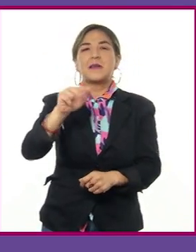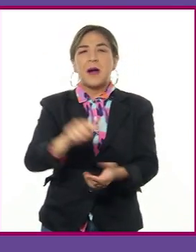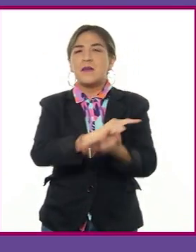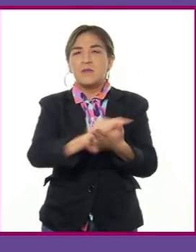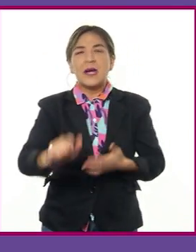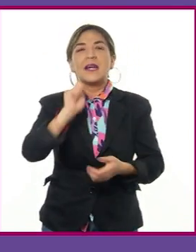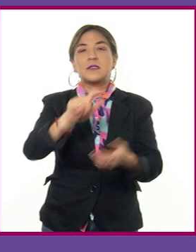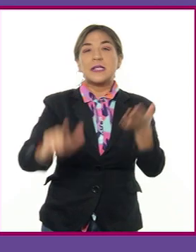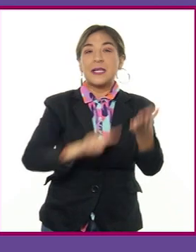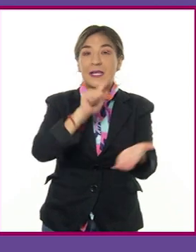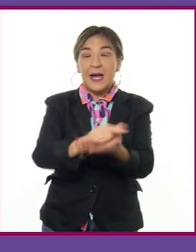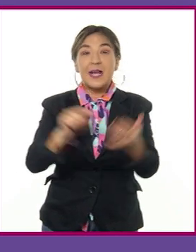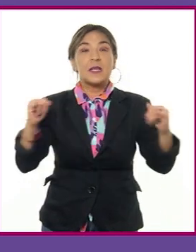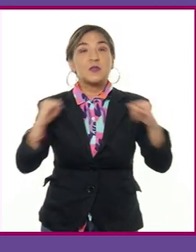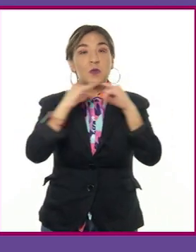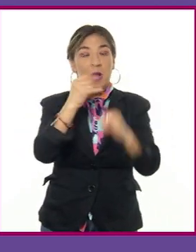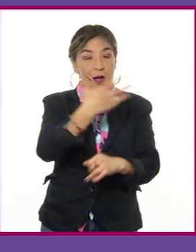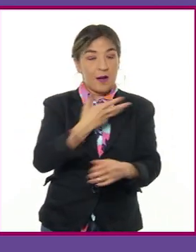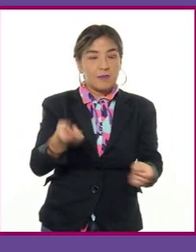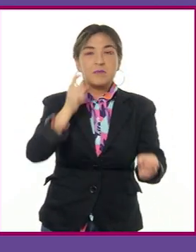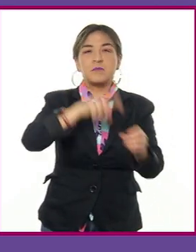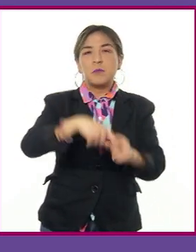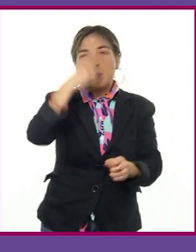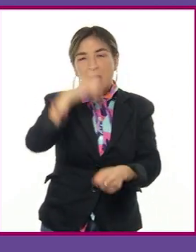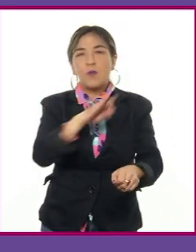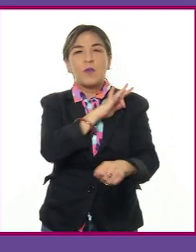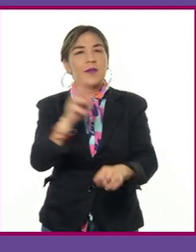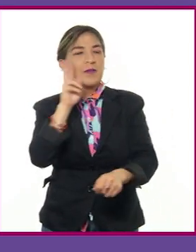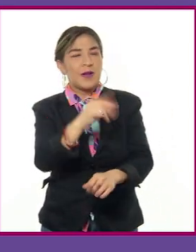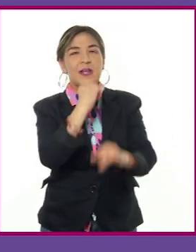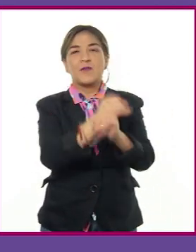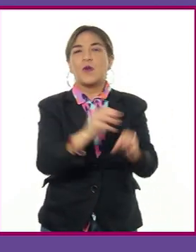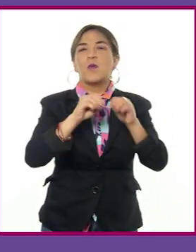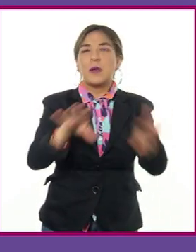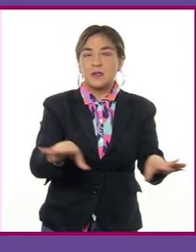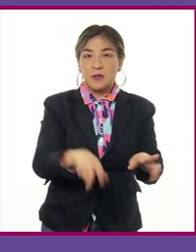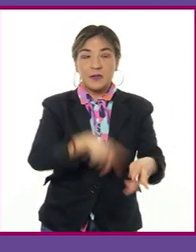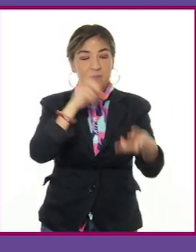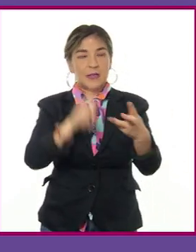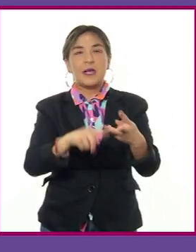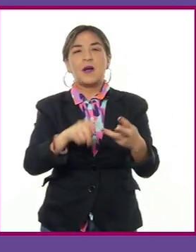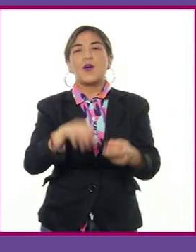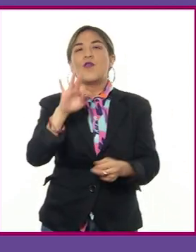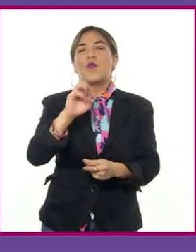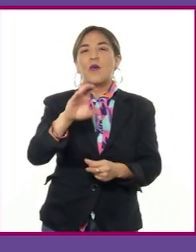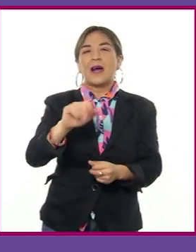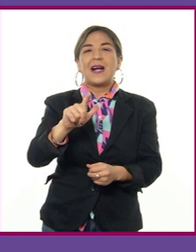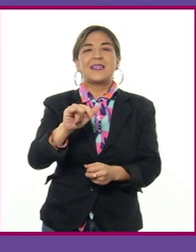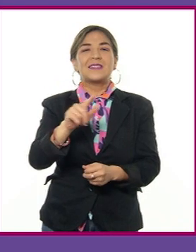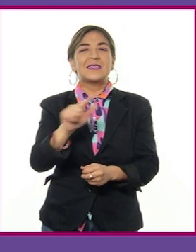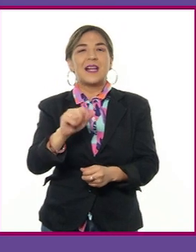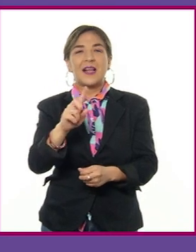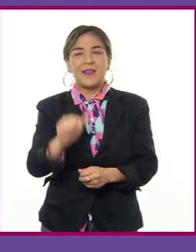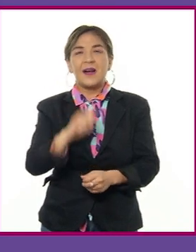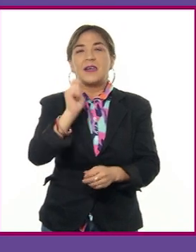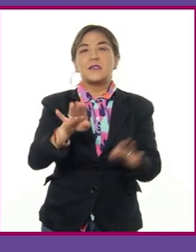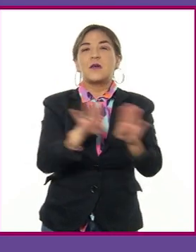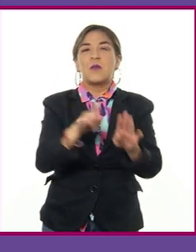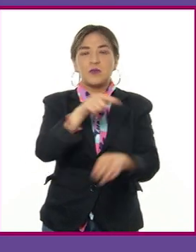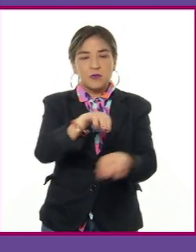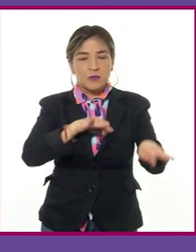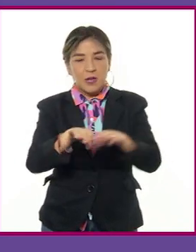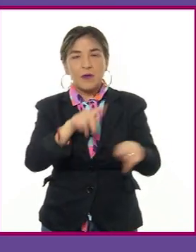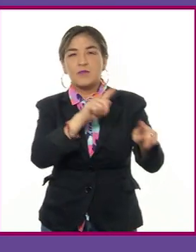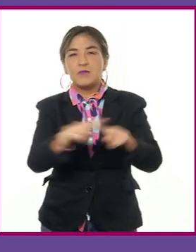e instituciones que tiene la ciudadanía para poder acceder a la información. Y la transparencia focalizada, que se trata de las estrategias